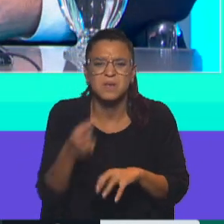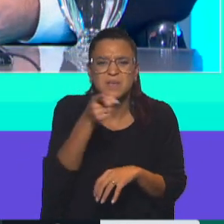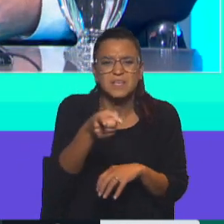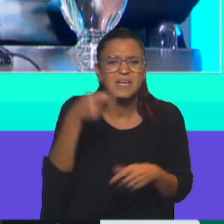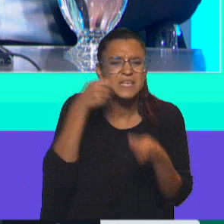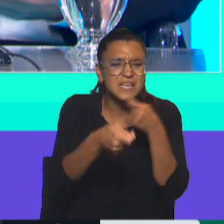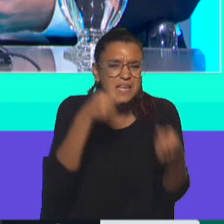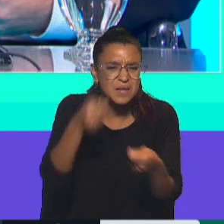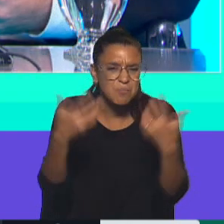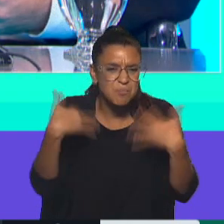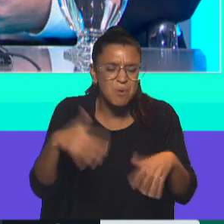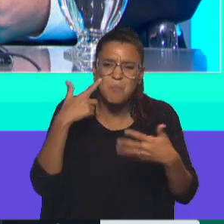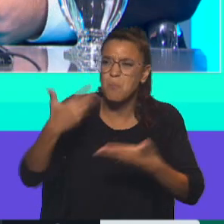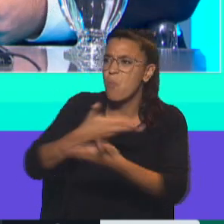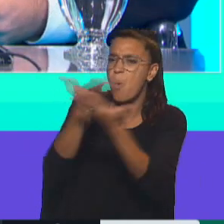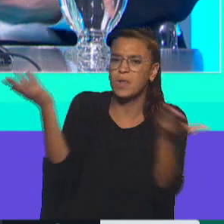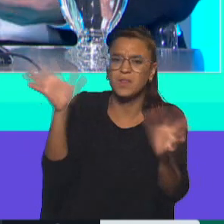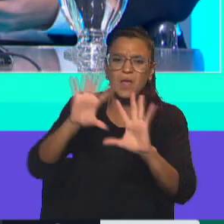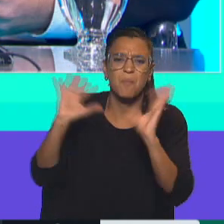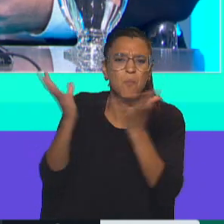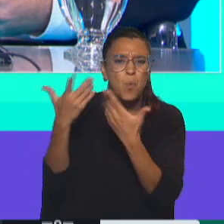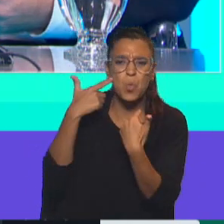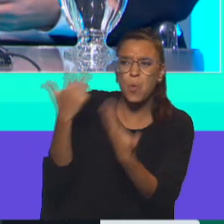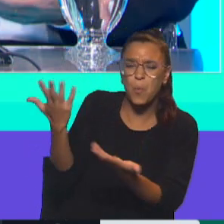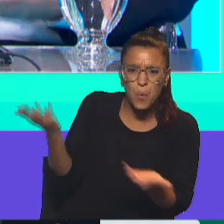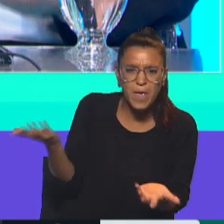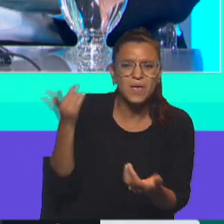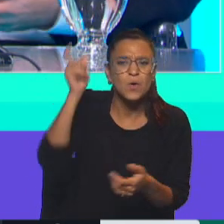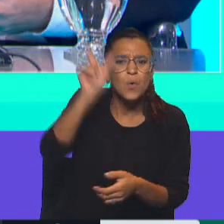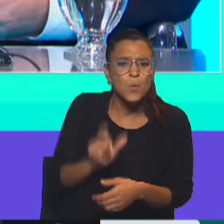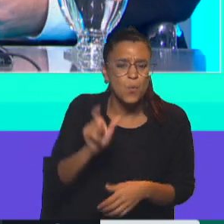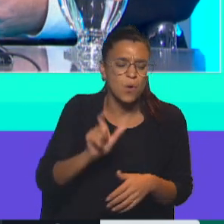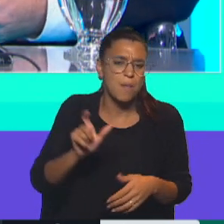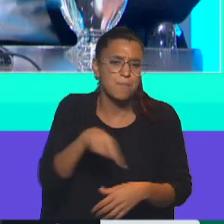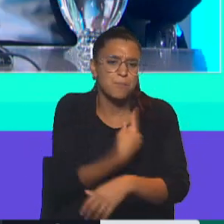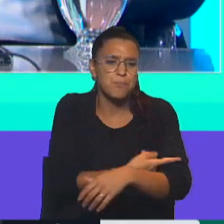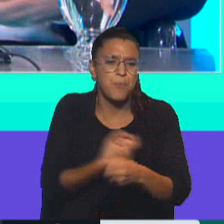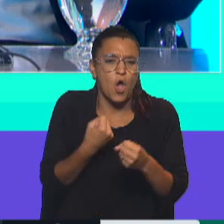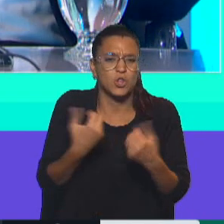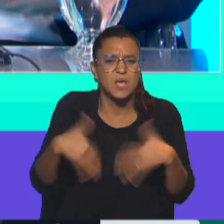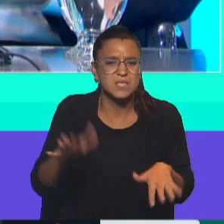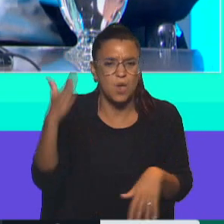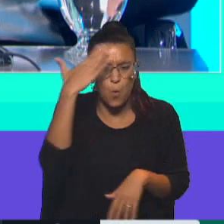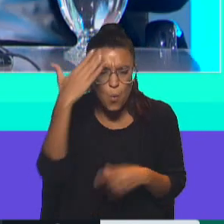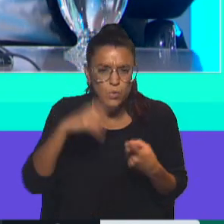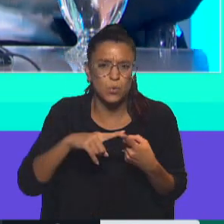crimen tan grande a los ojos de toda la humanidad y cometido por una de las potencias de la época, tanto